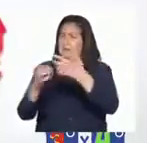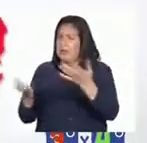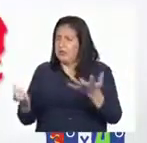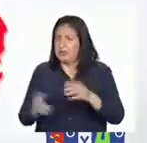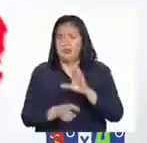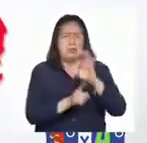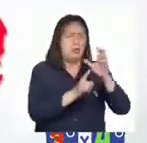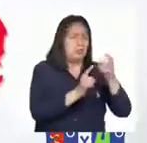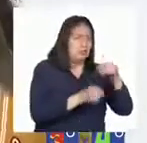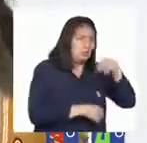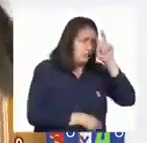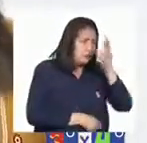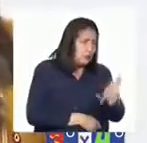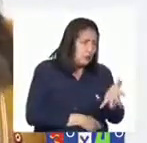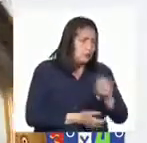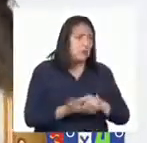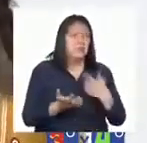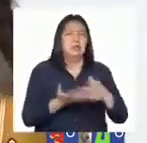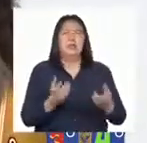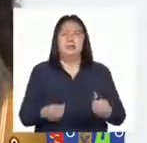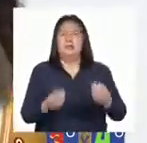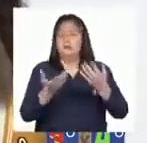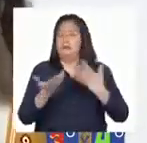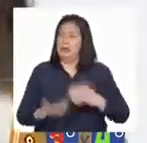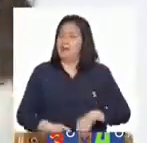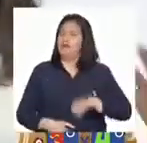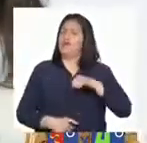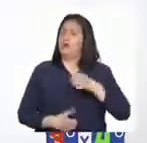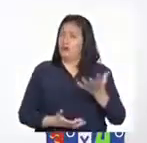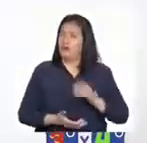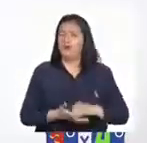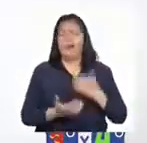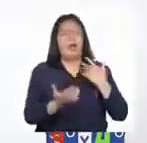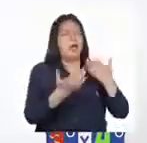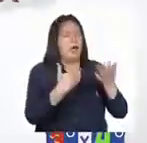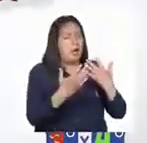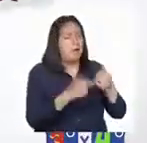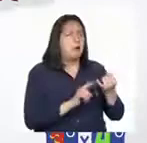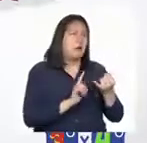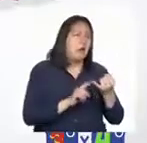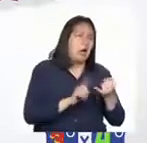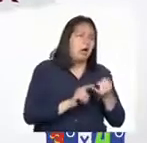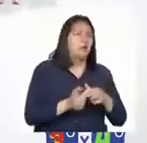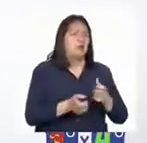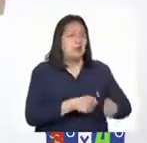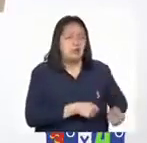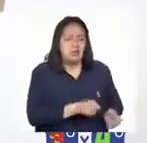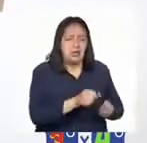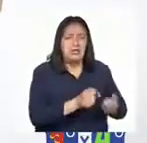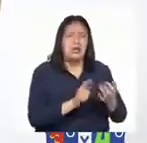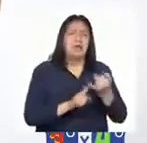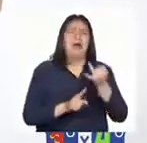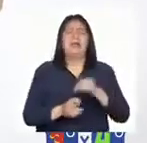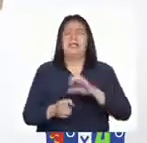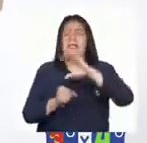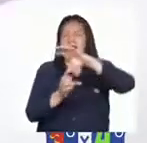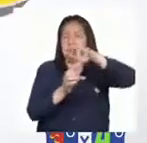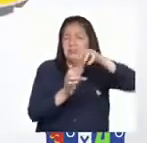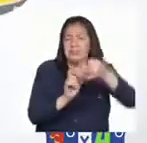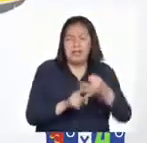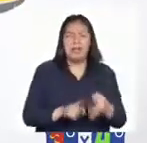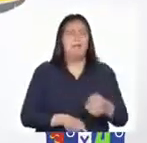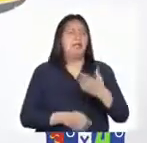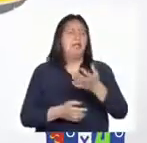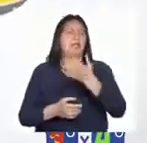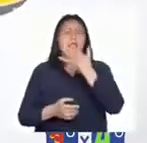elementos característicos del Perú que nos generan mucho orgullo. Hemos conversado sobre nuestros carnavales, nuestras cerámicas y